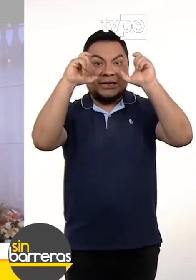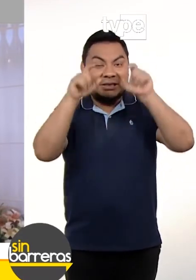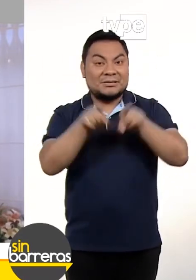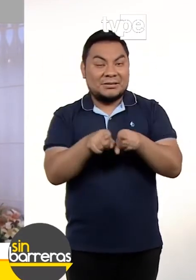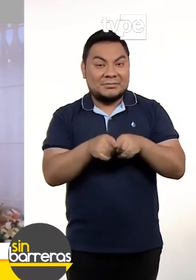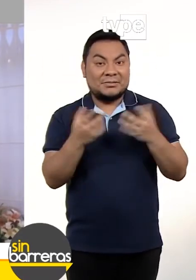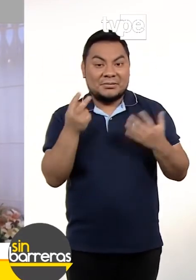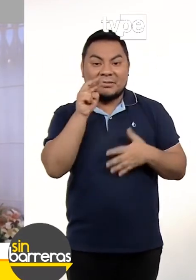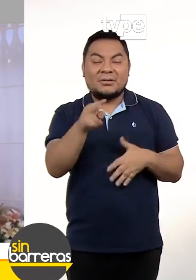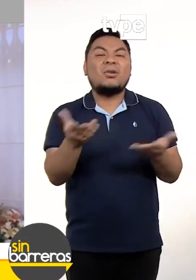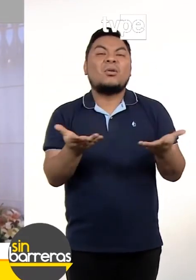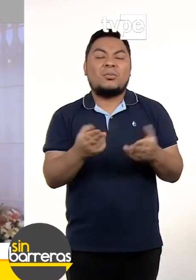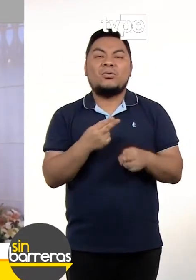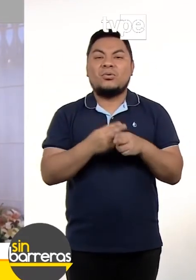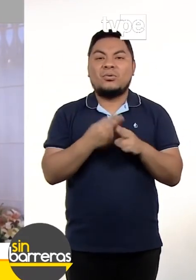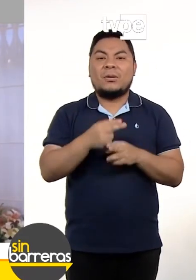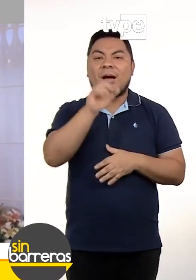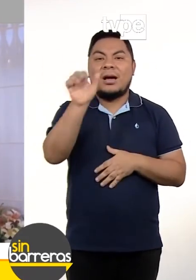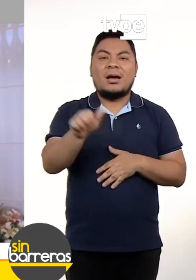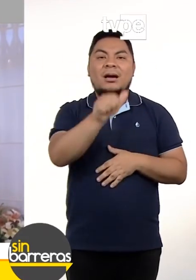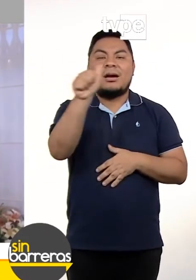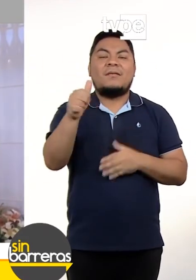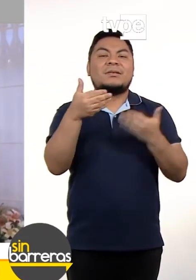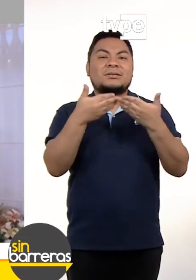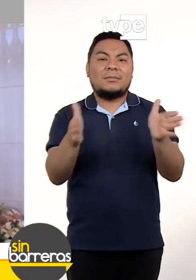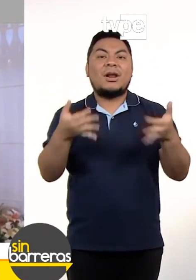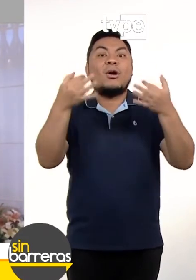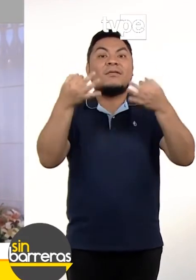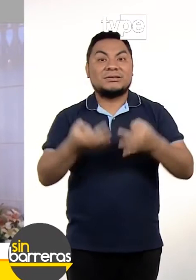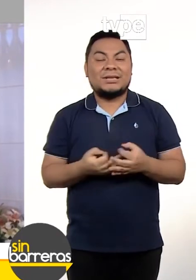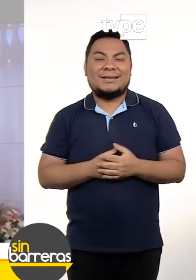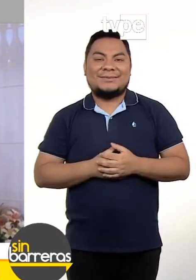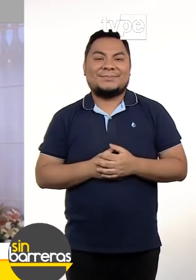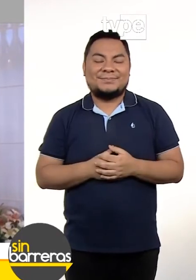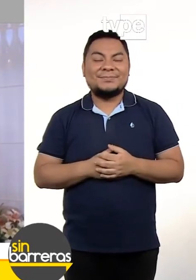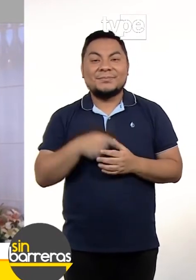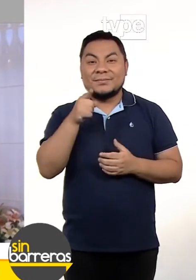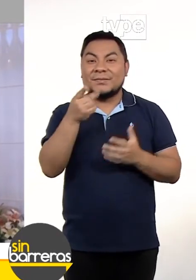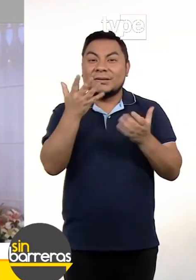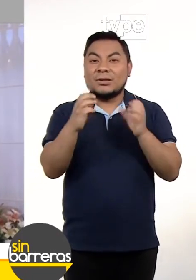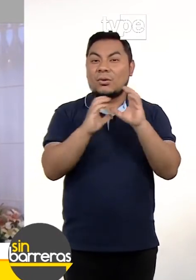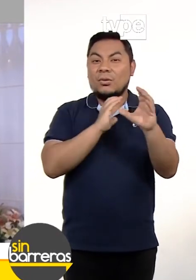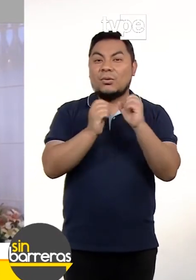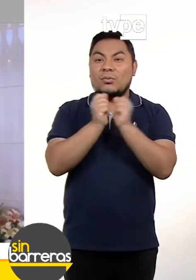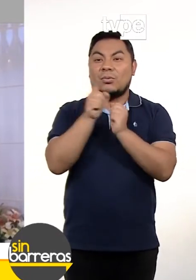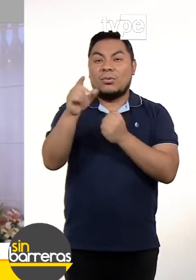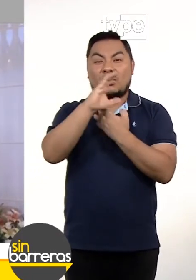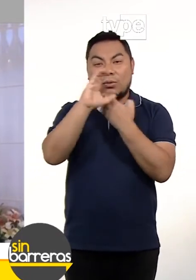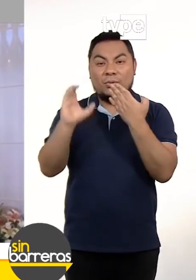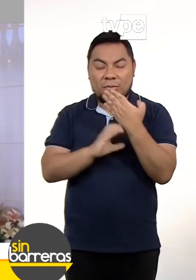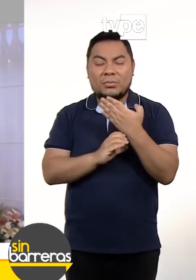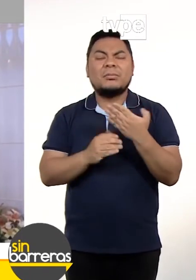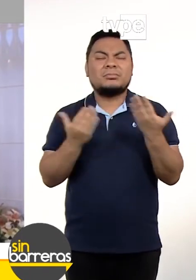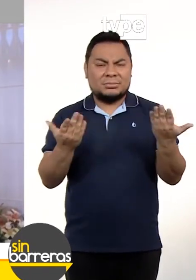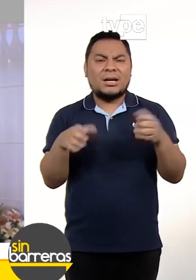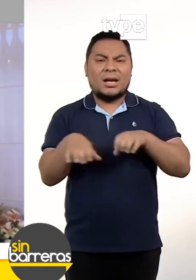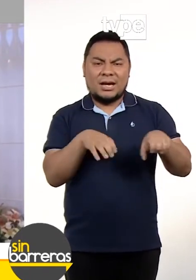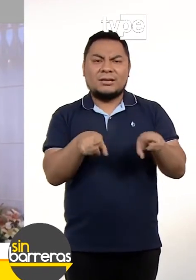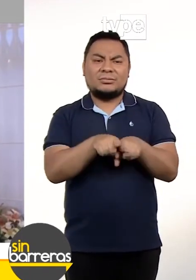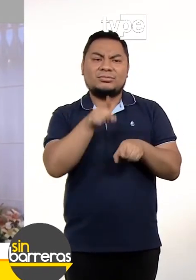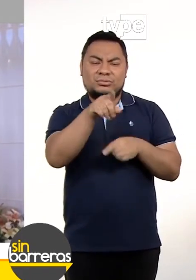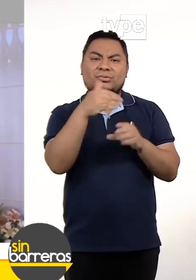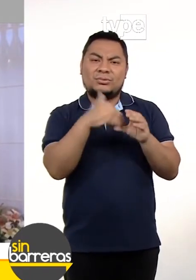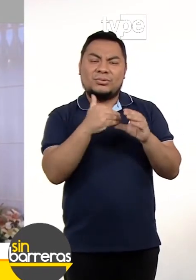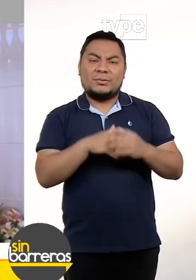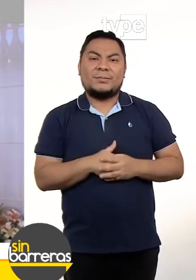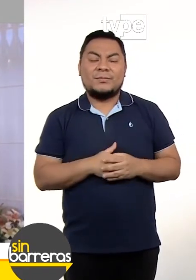Instagram. Nos van a ubicar como @sinbarrerasoficial. Si quieren comunicarse con el CONADIS, háganlo